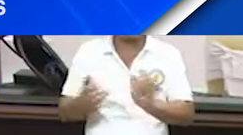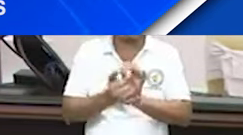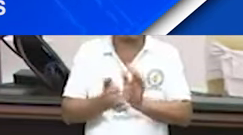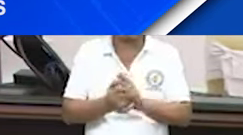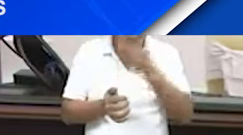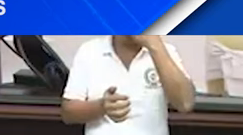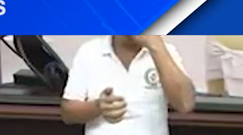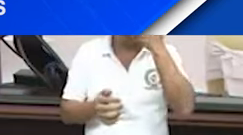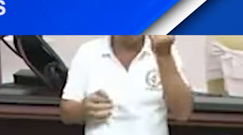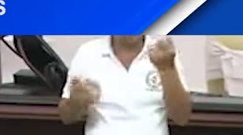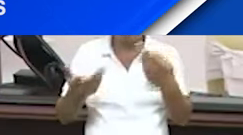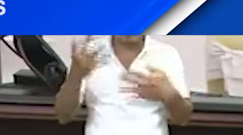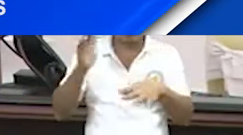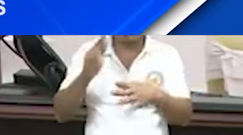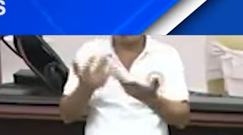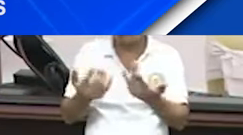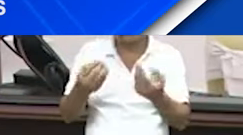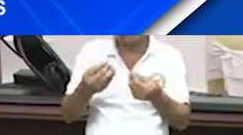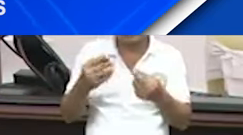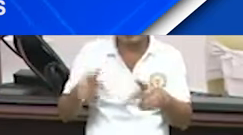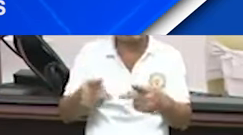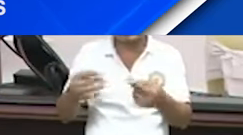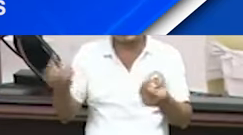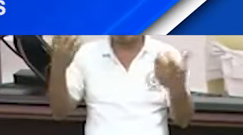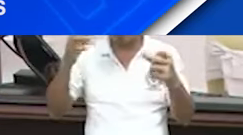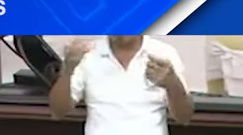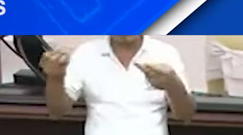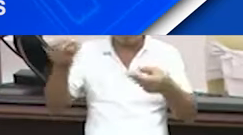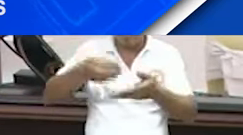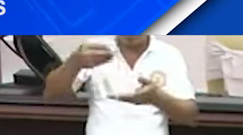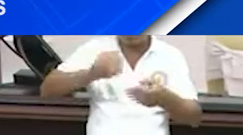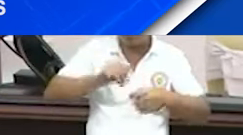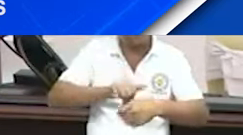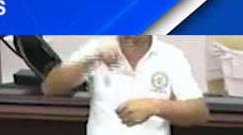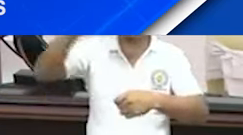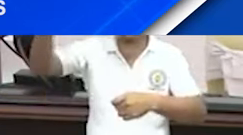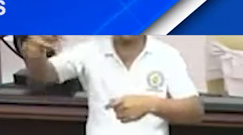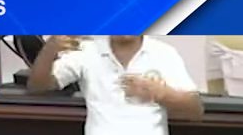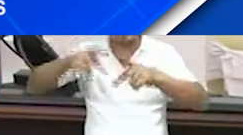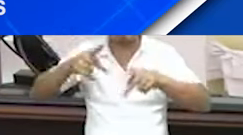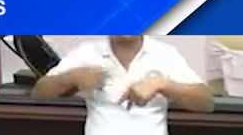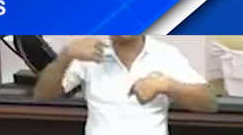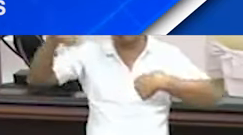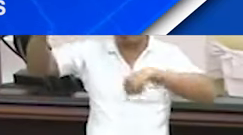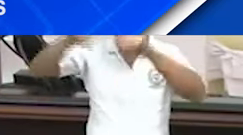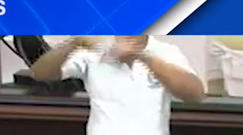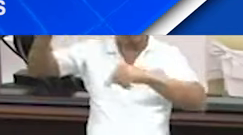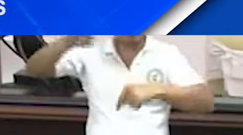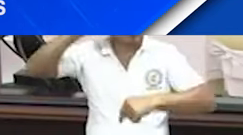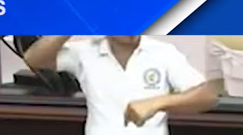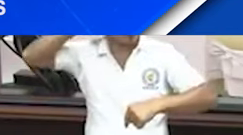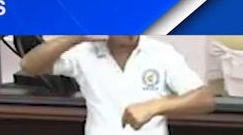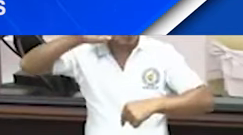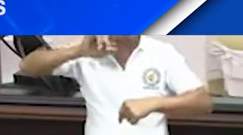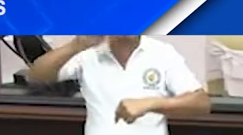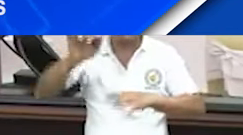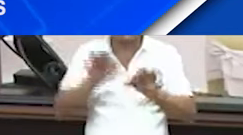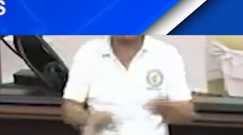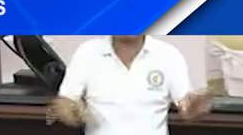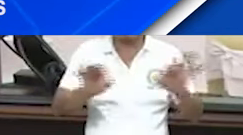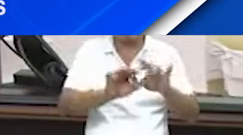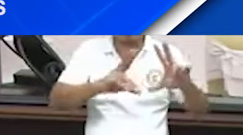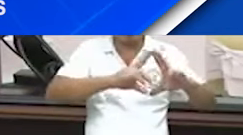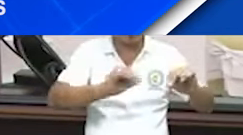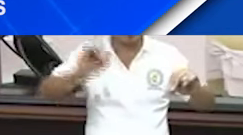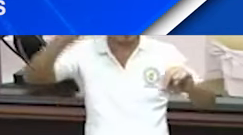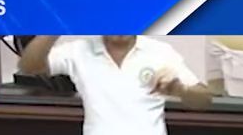en importantes demandas de tráfico, movilización de mercancías y flujo de turismo. Por esa razón, tanto